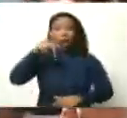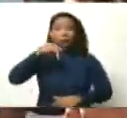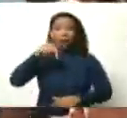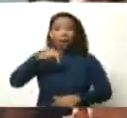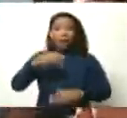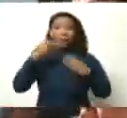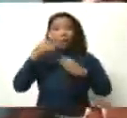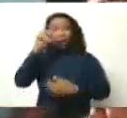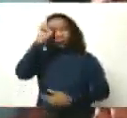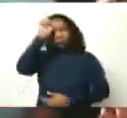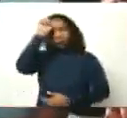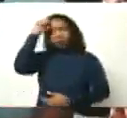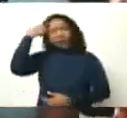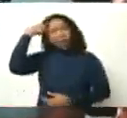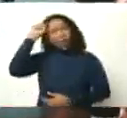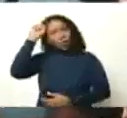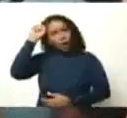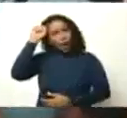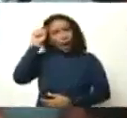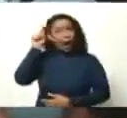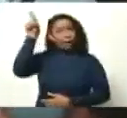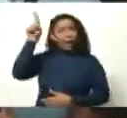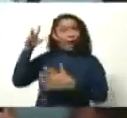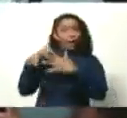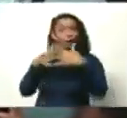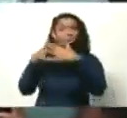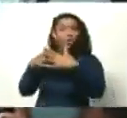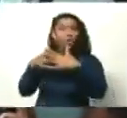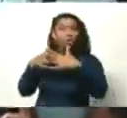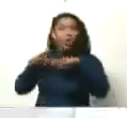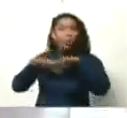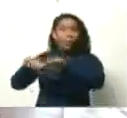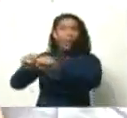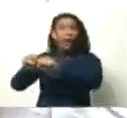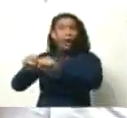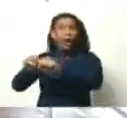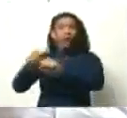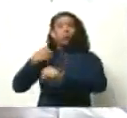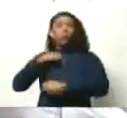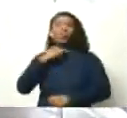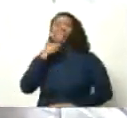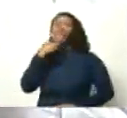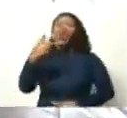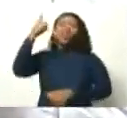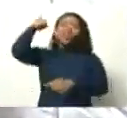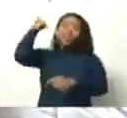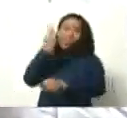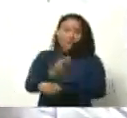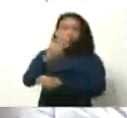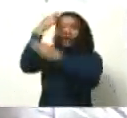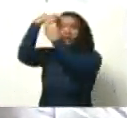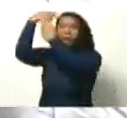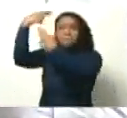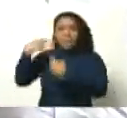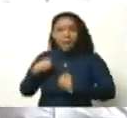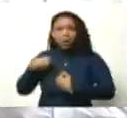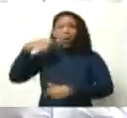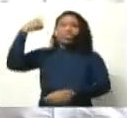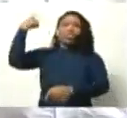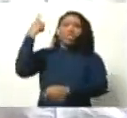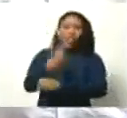para recordarle al imperialismo que nuestra voz debe ser respetada, que nuestra voz debe